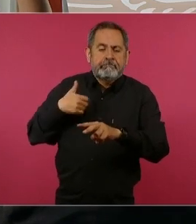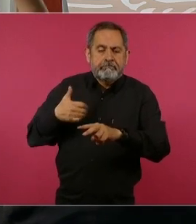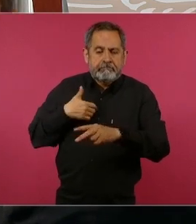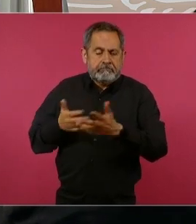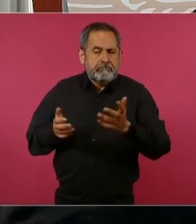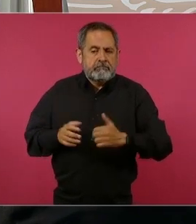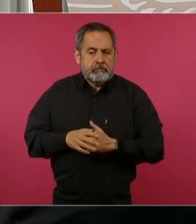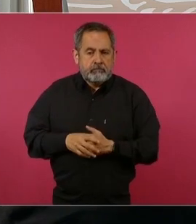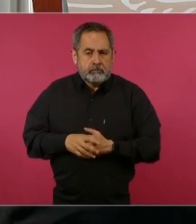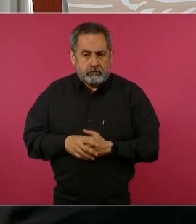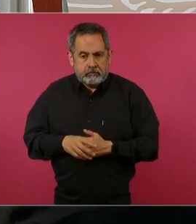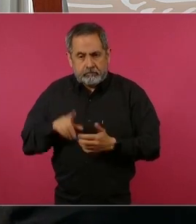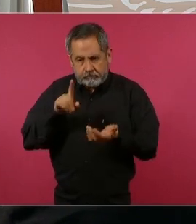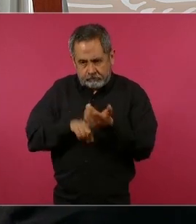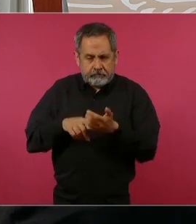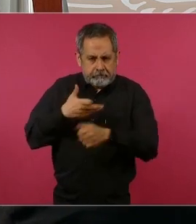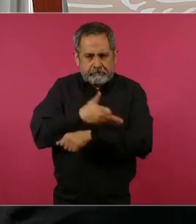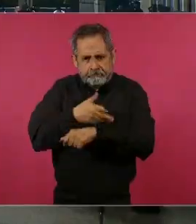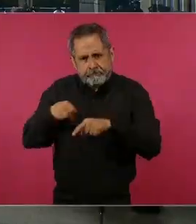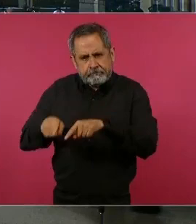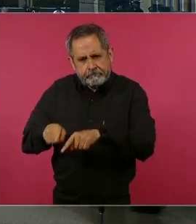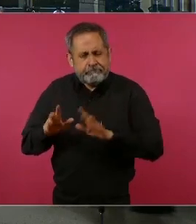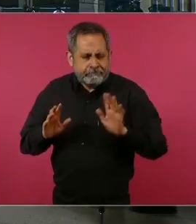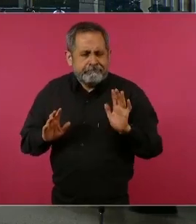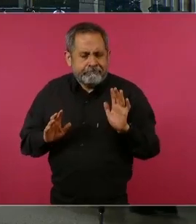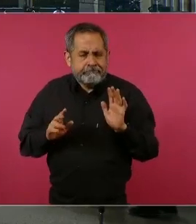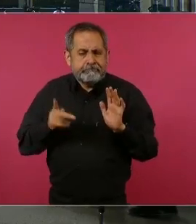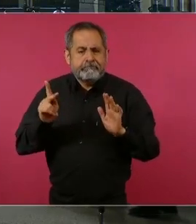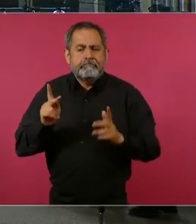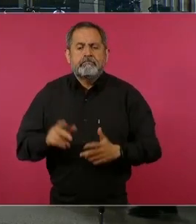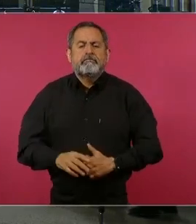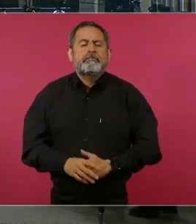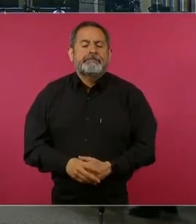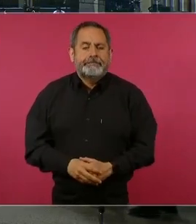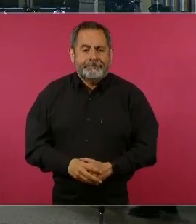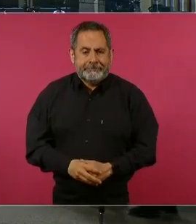porque aunque están ahí, de todas maneras